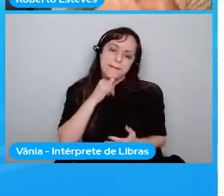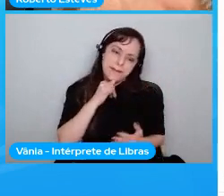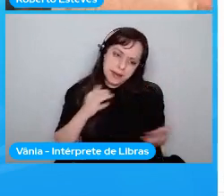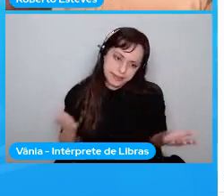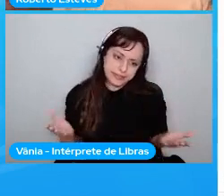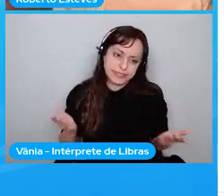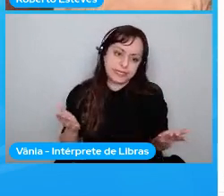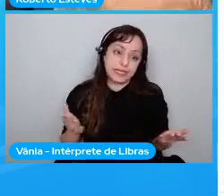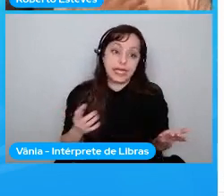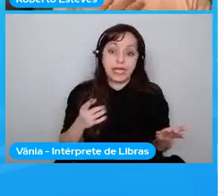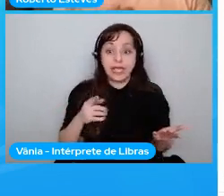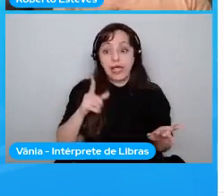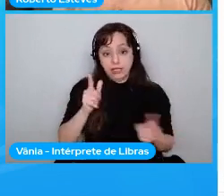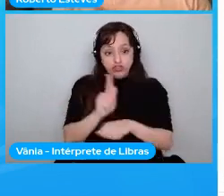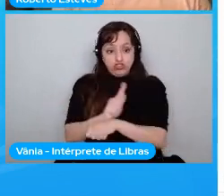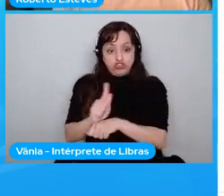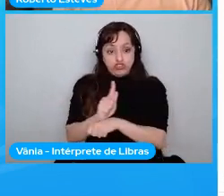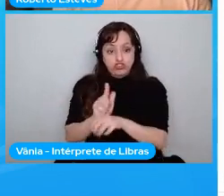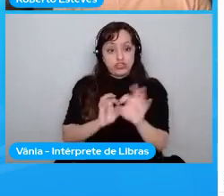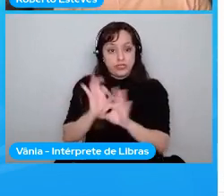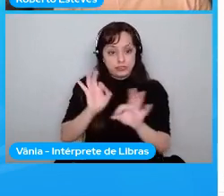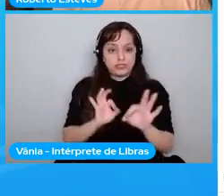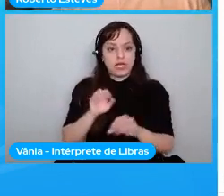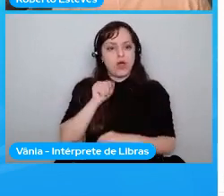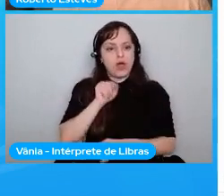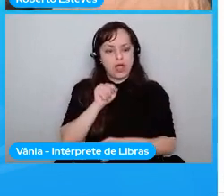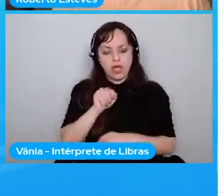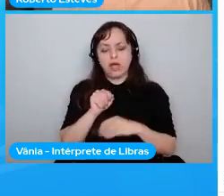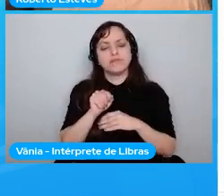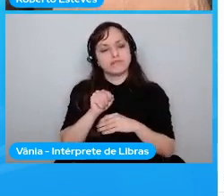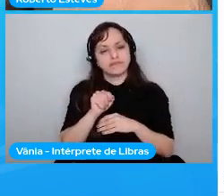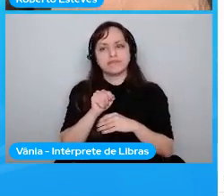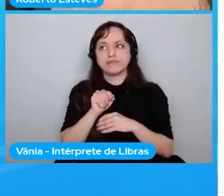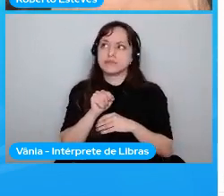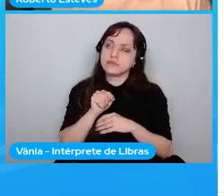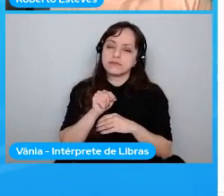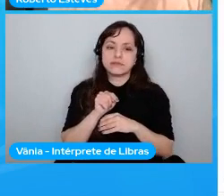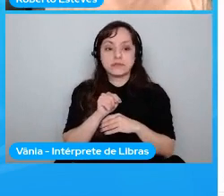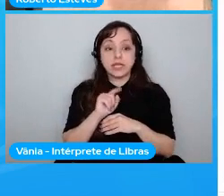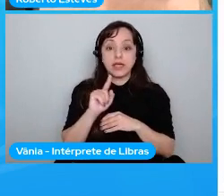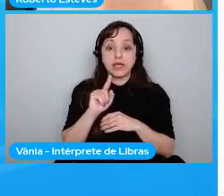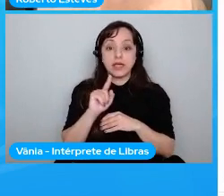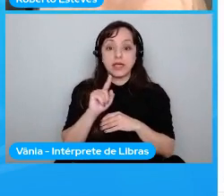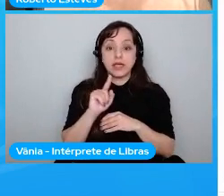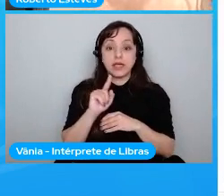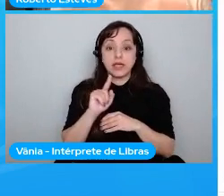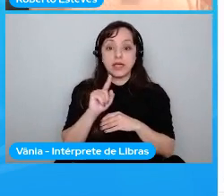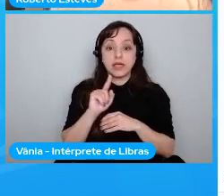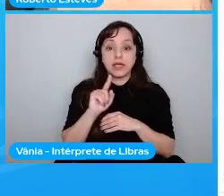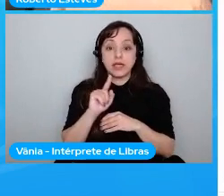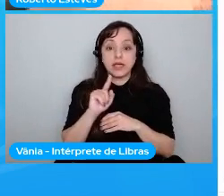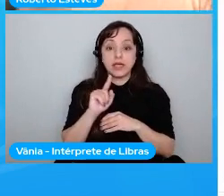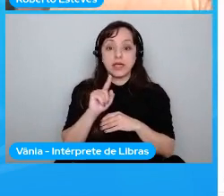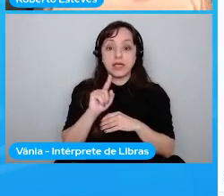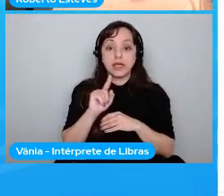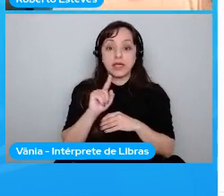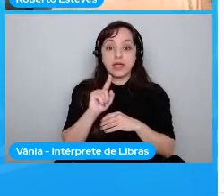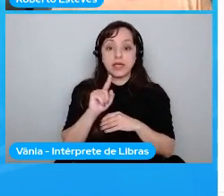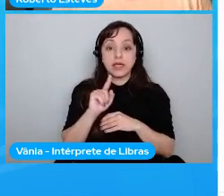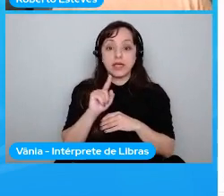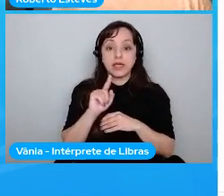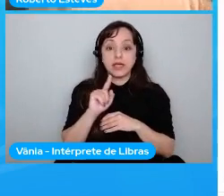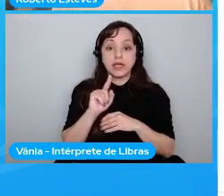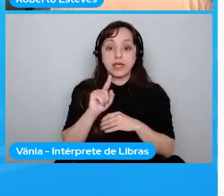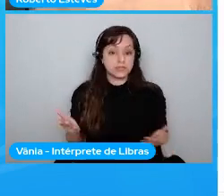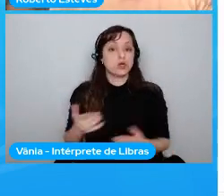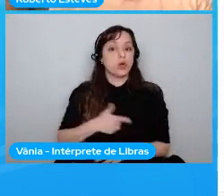a niveles gerenciales, es muy, no digo subutilizado, ni siquiera se lo utiliza. Entonces,